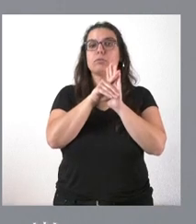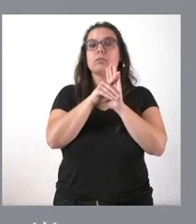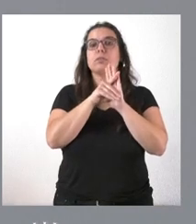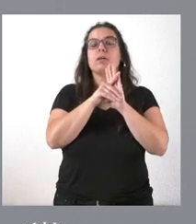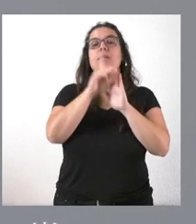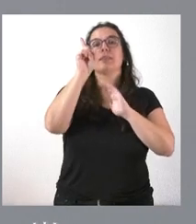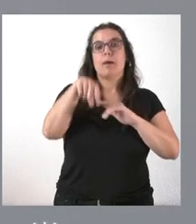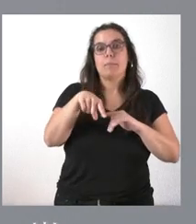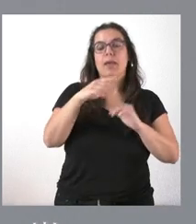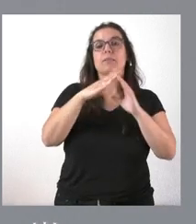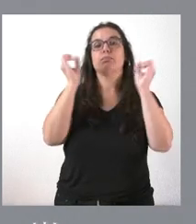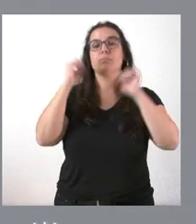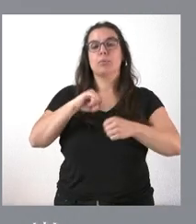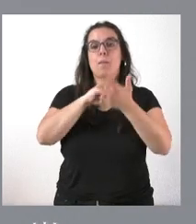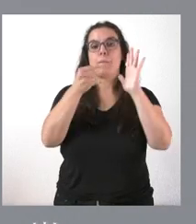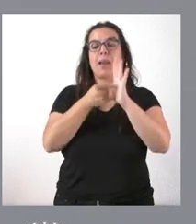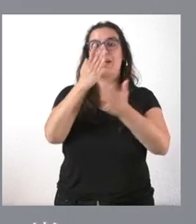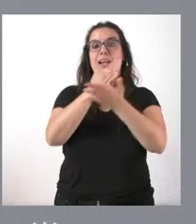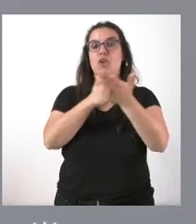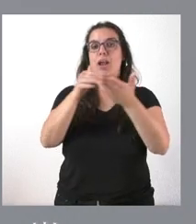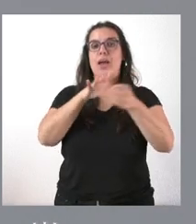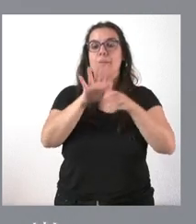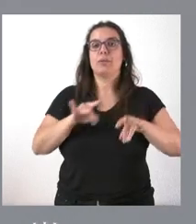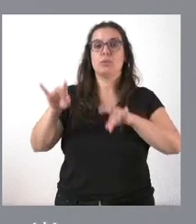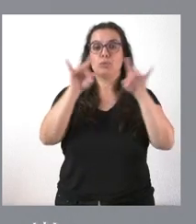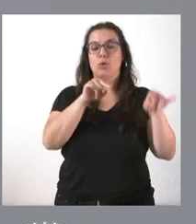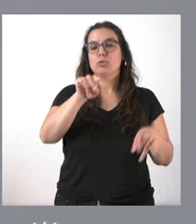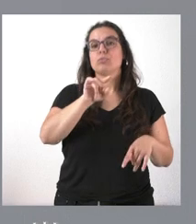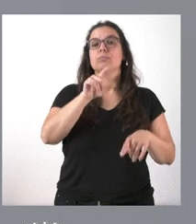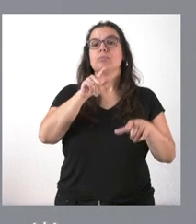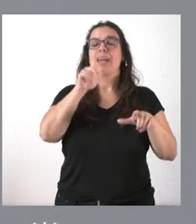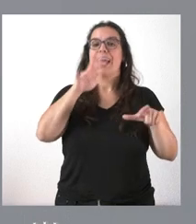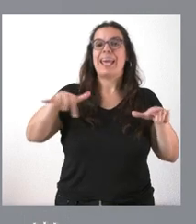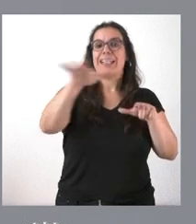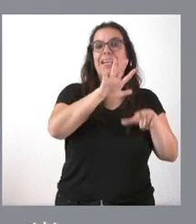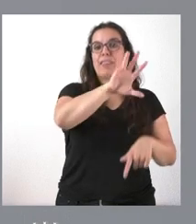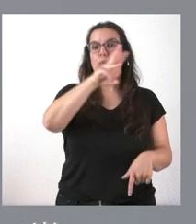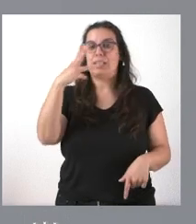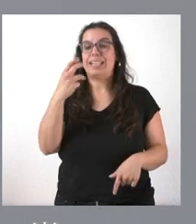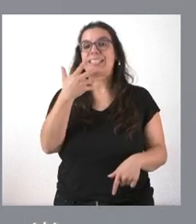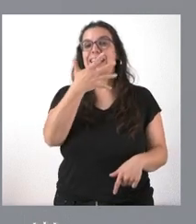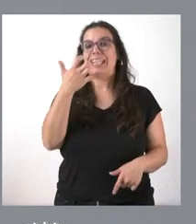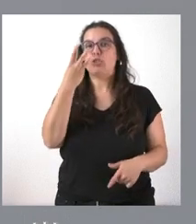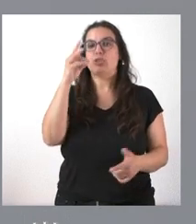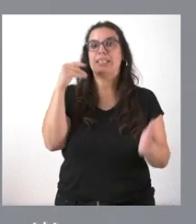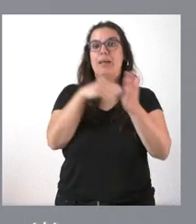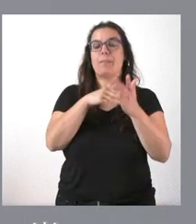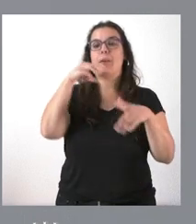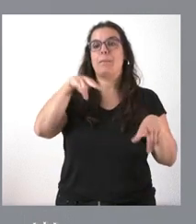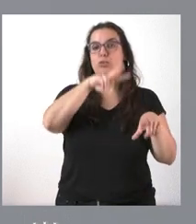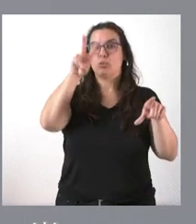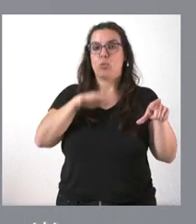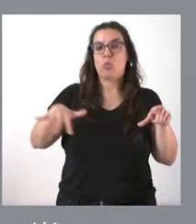Regional de ámbito territorial son 53 hectáreas de terreno 530.000 metros cuadrados de uso